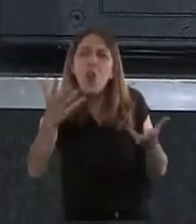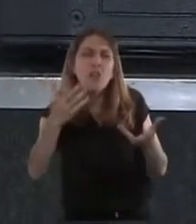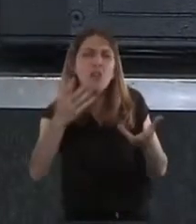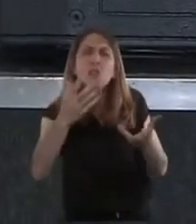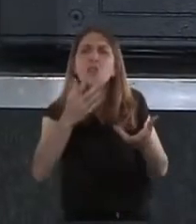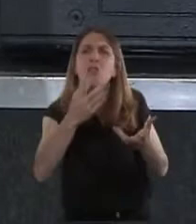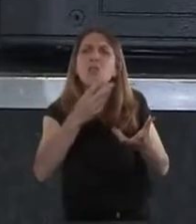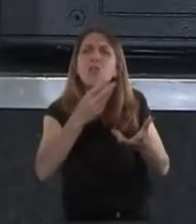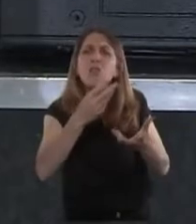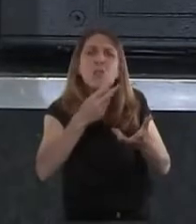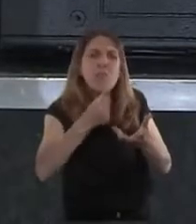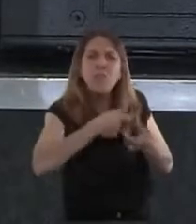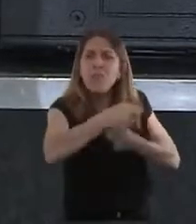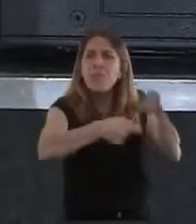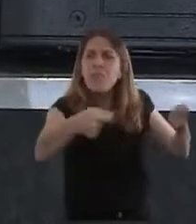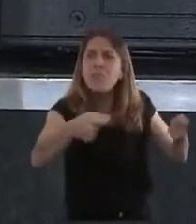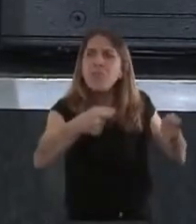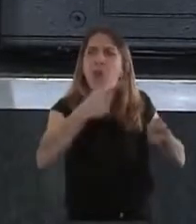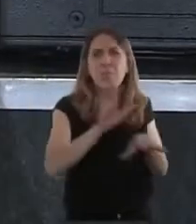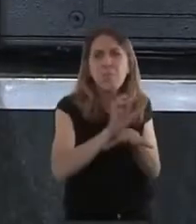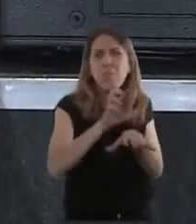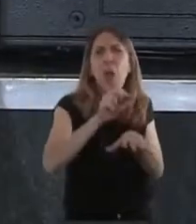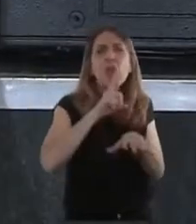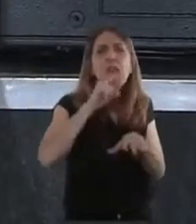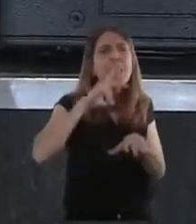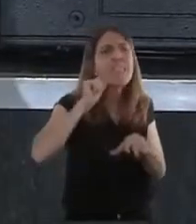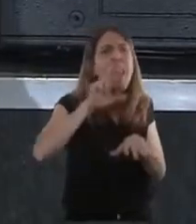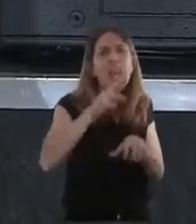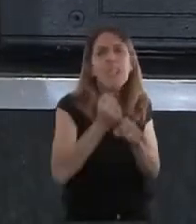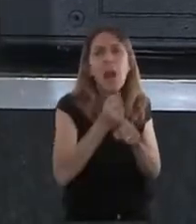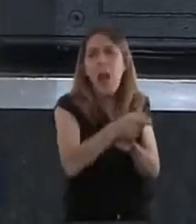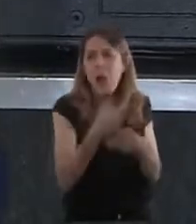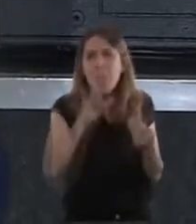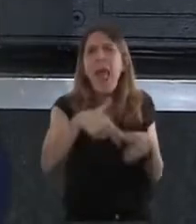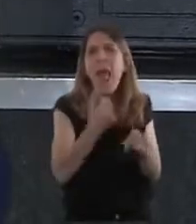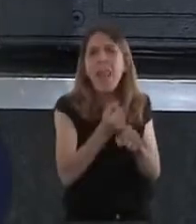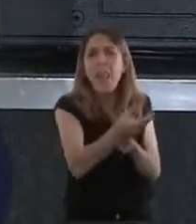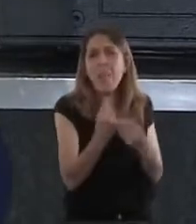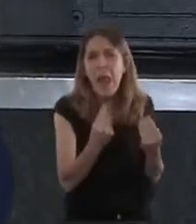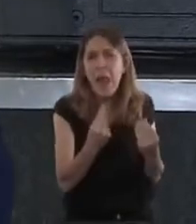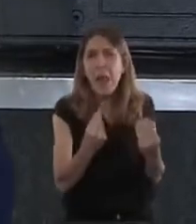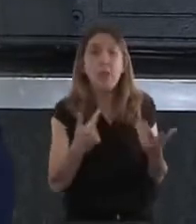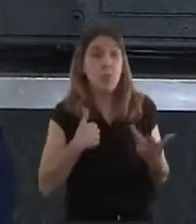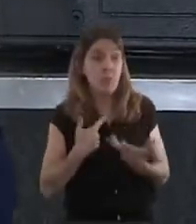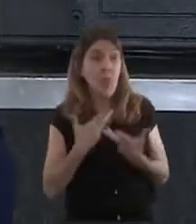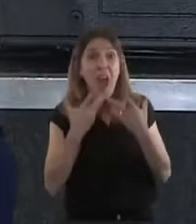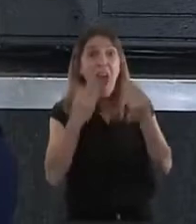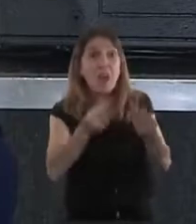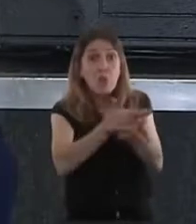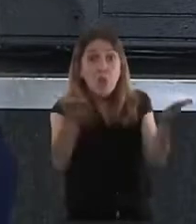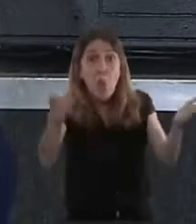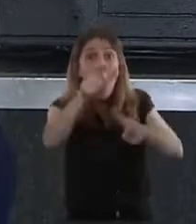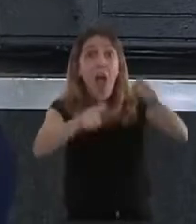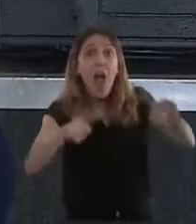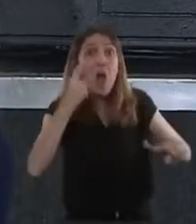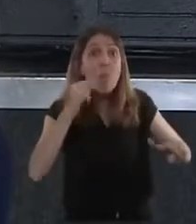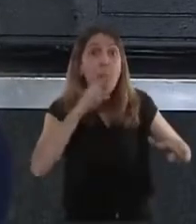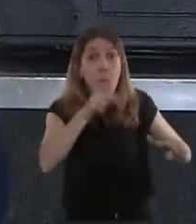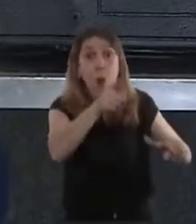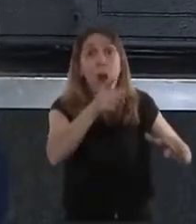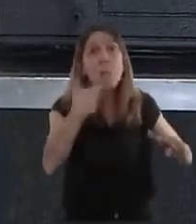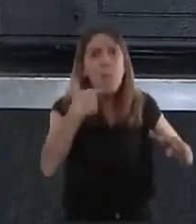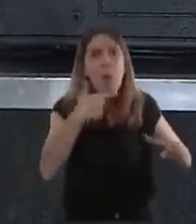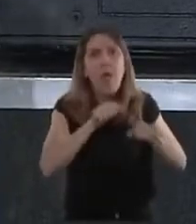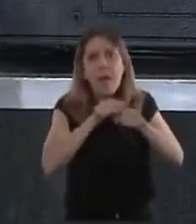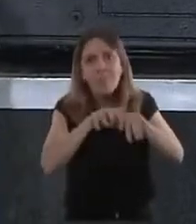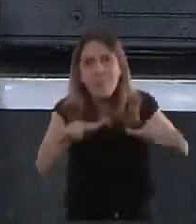potenciar trabajo a hombres y mujeres? Estoy ayudando a que esos hombres y mujeres eduquen a